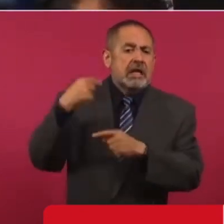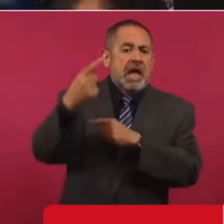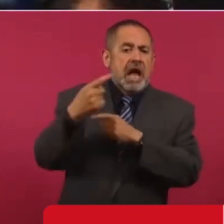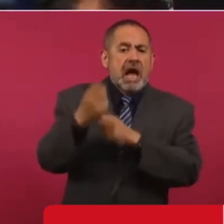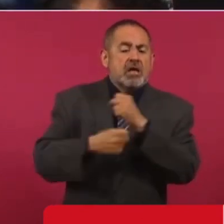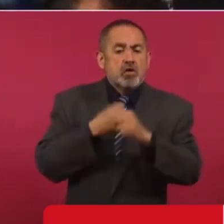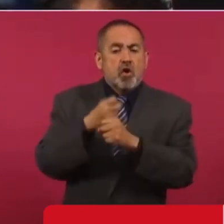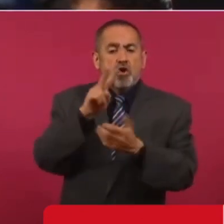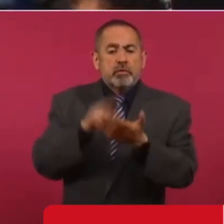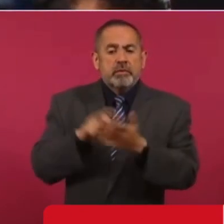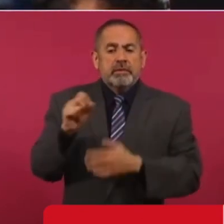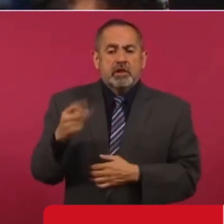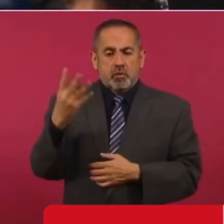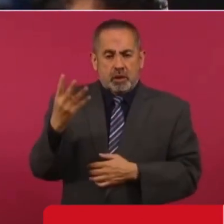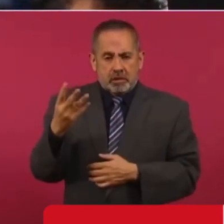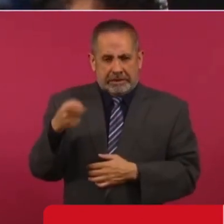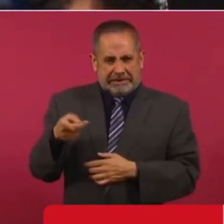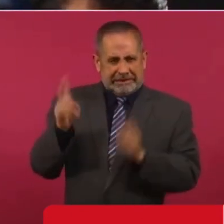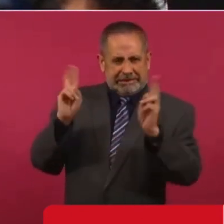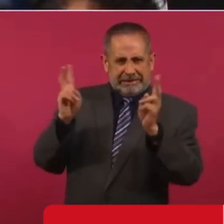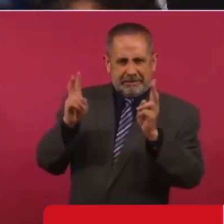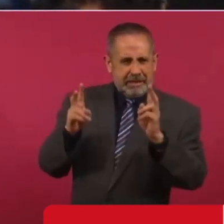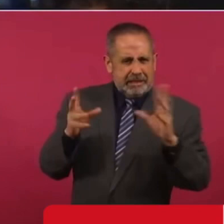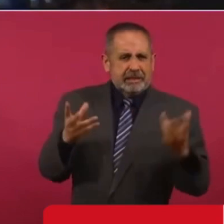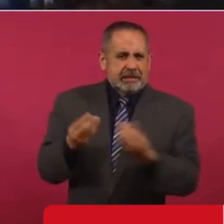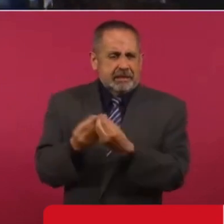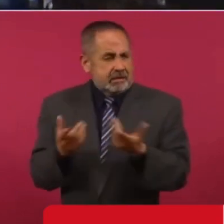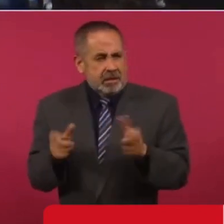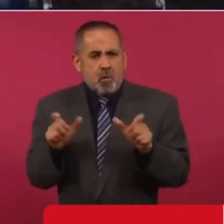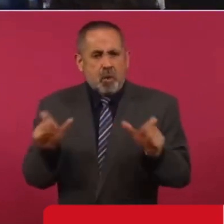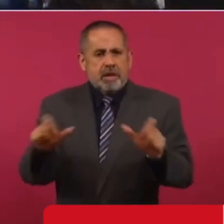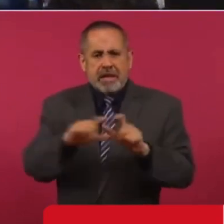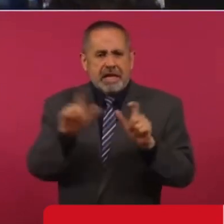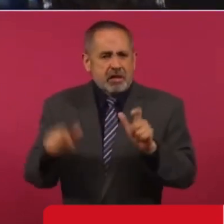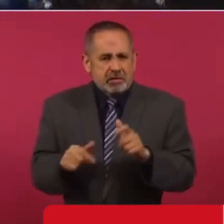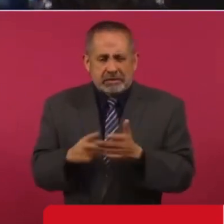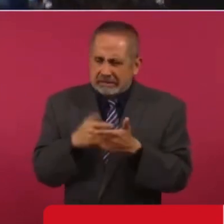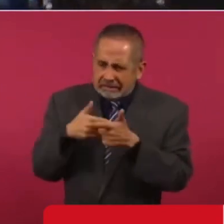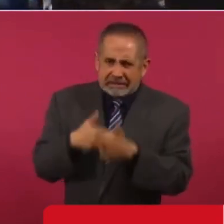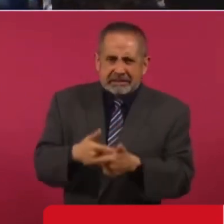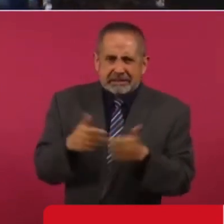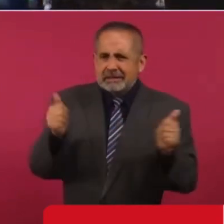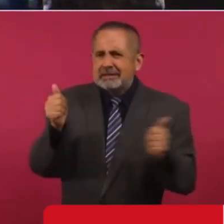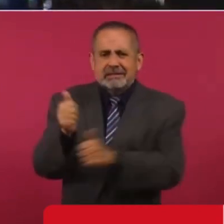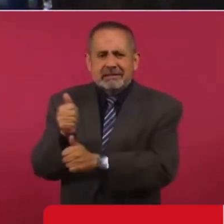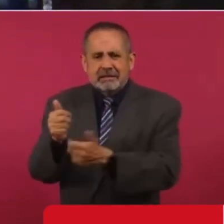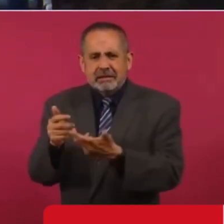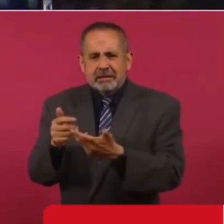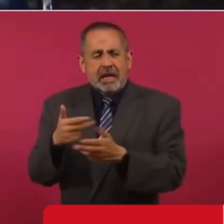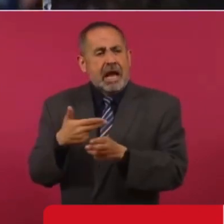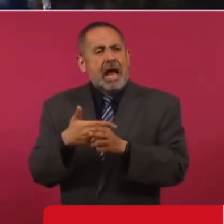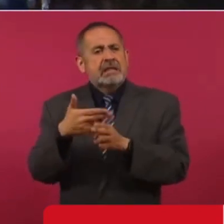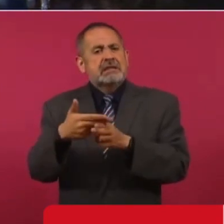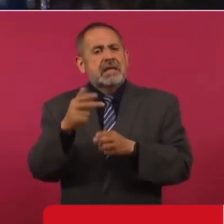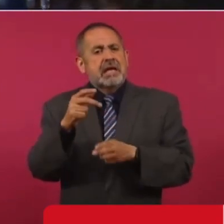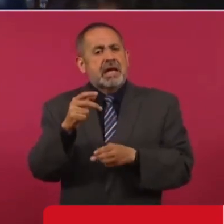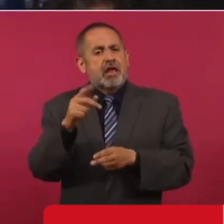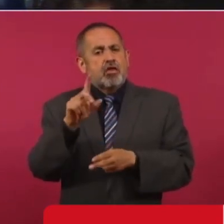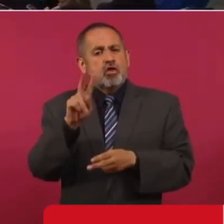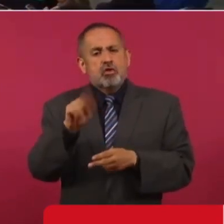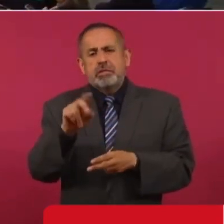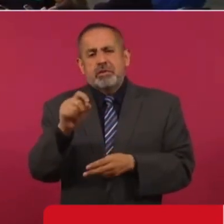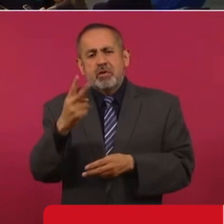2024, por qué insistir en este tema de la adhesión de la Guardia Nacional a la Sedena, por qué esperar hasta septiembre del